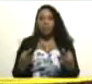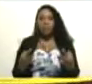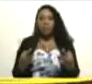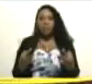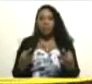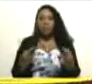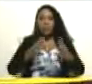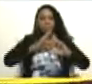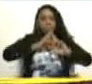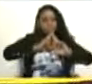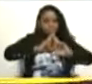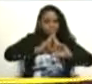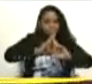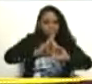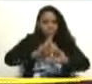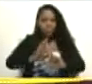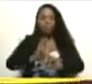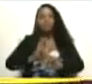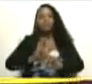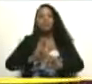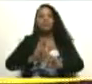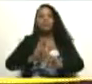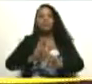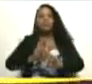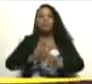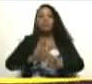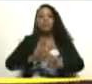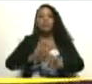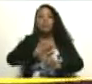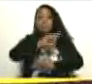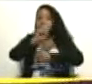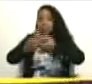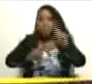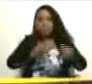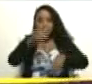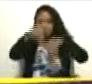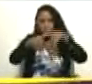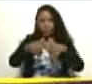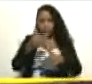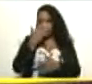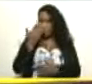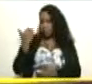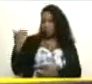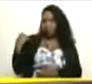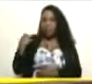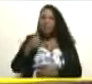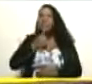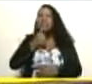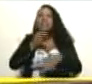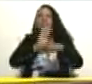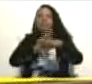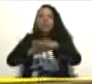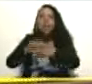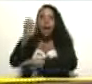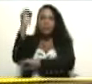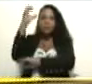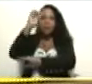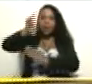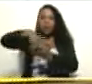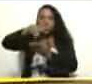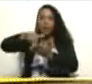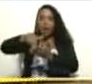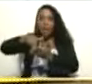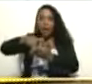los resultados del referéndum consultivo convocado por la Asamblea Nacional como